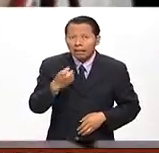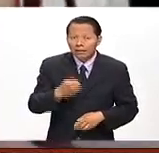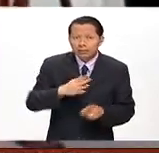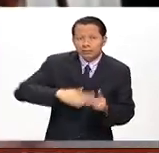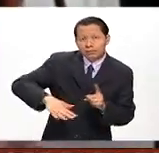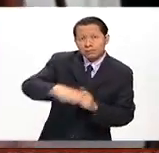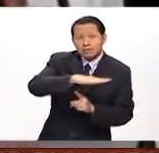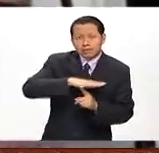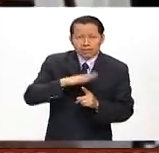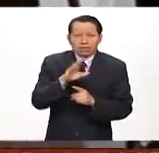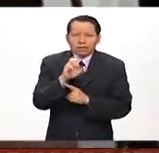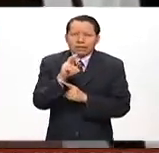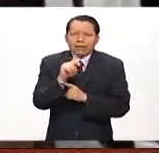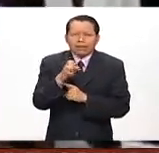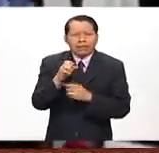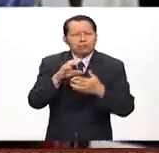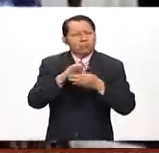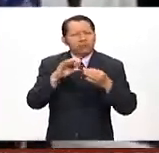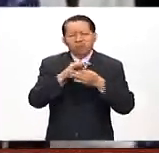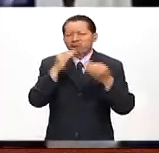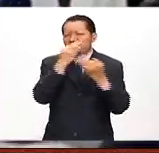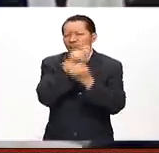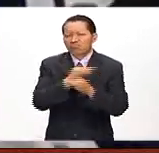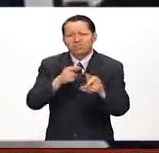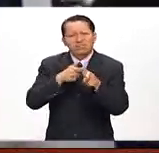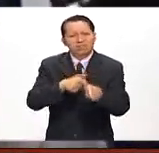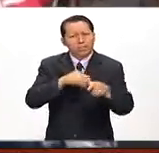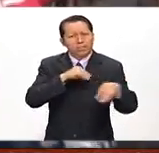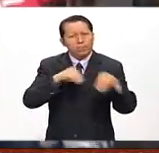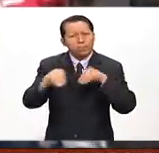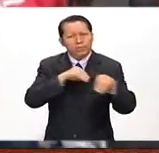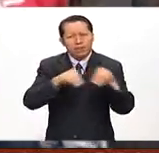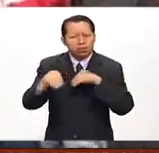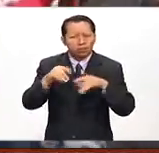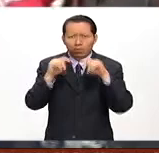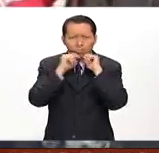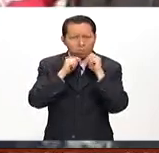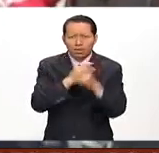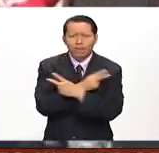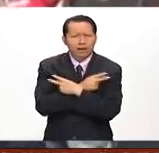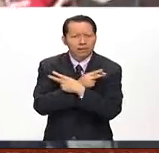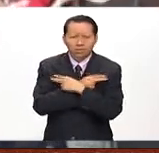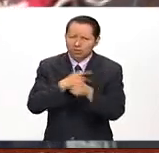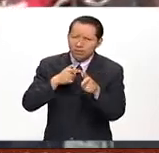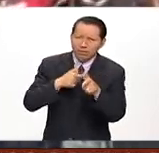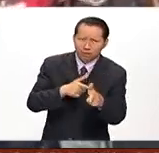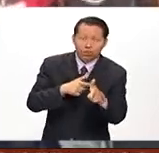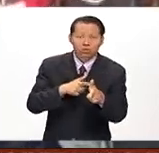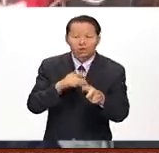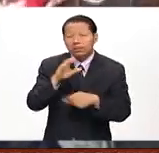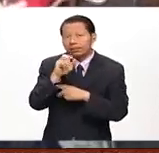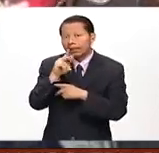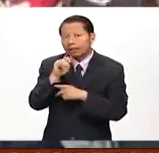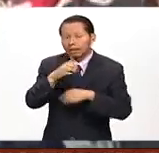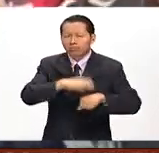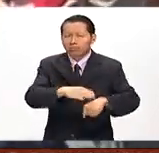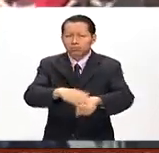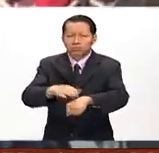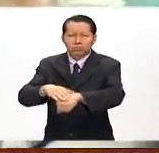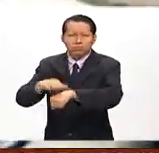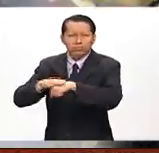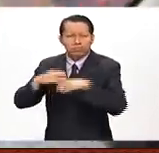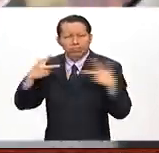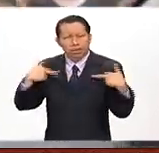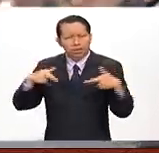la CENTE anunció que se mantendrán las movilizaciones a pesar de las vacaciones. La coordinadora hizo un llamado a los maestros afiliados a que